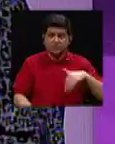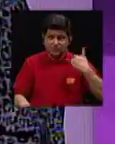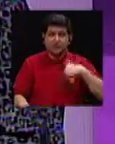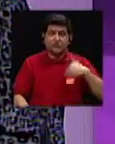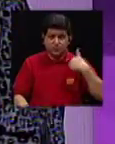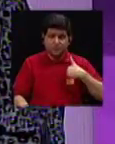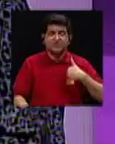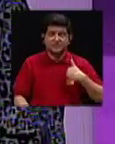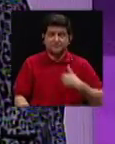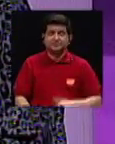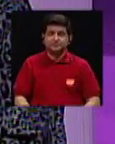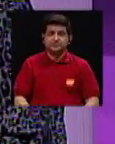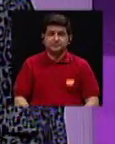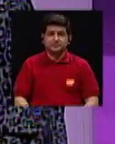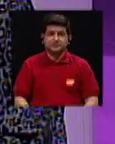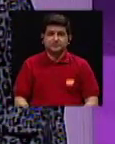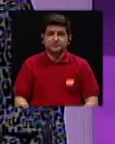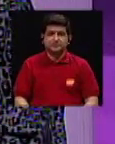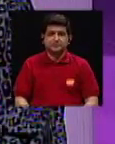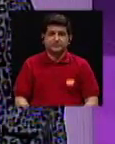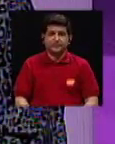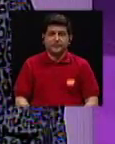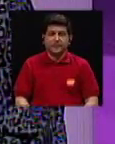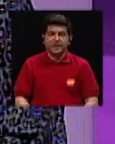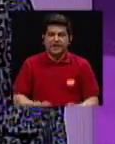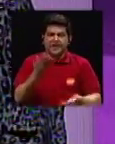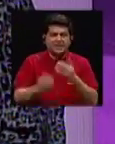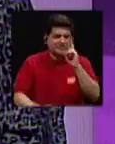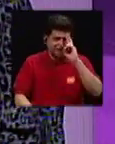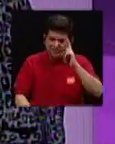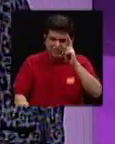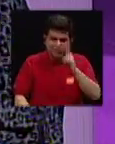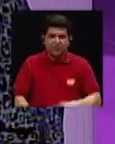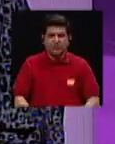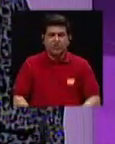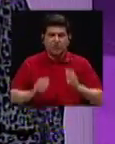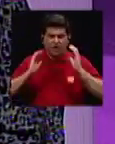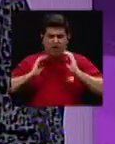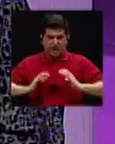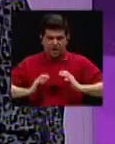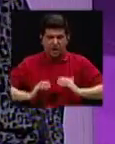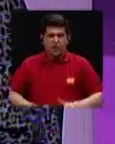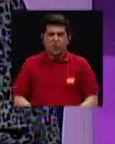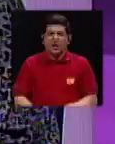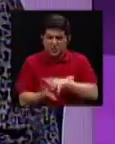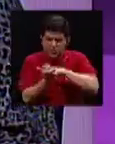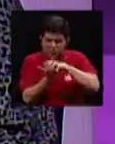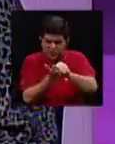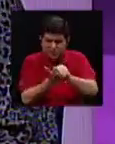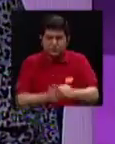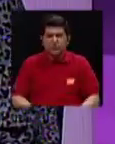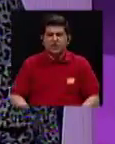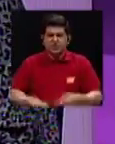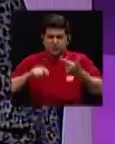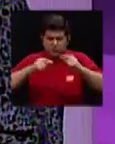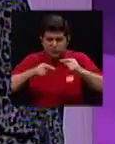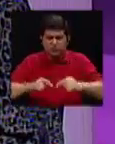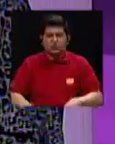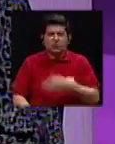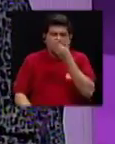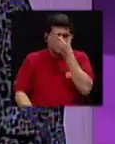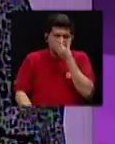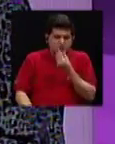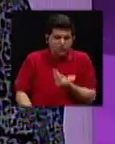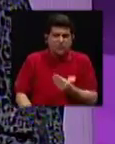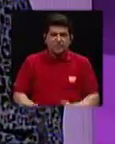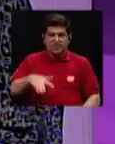afecta a los hombres también que aunque no reconocido porque el cuerpo desmembrado cuerpo mutilado el